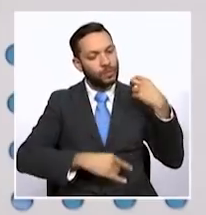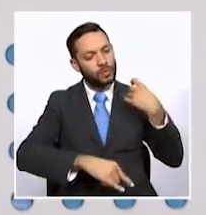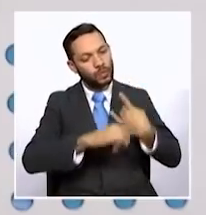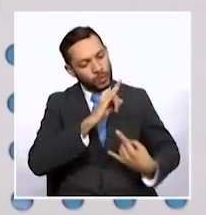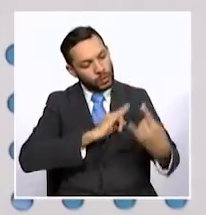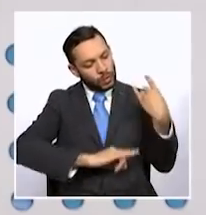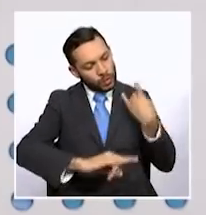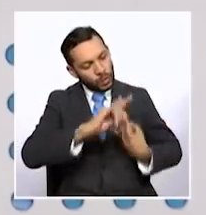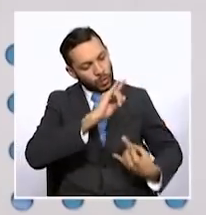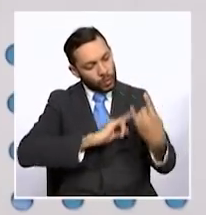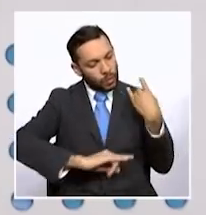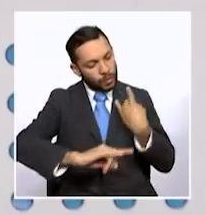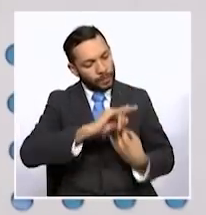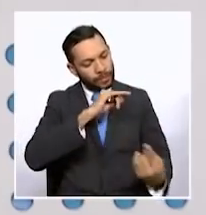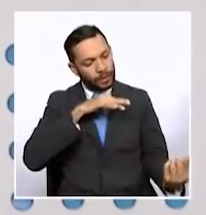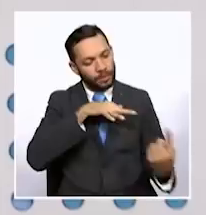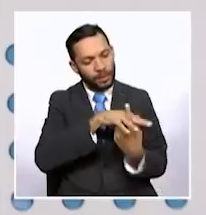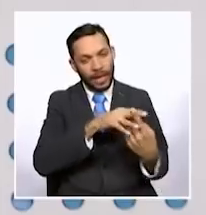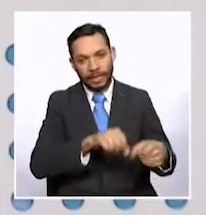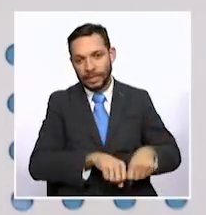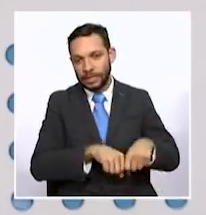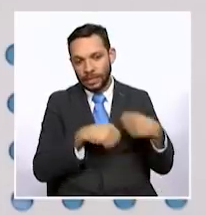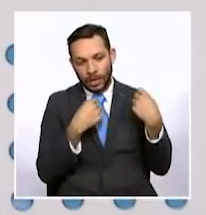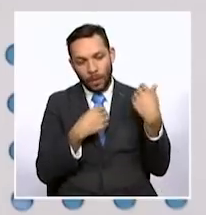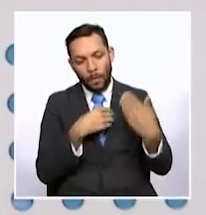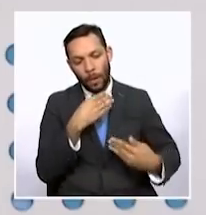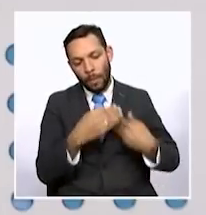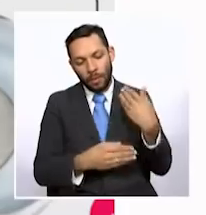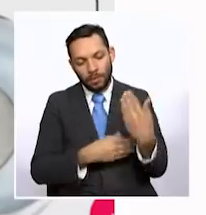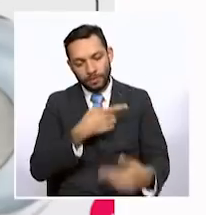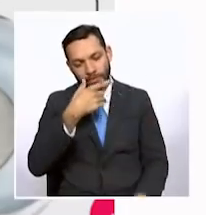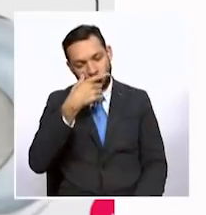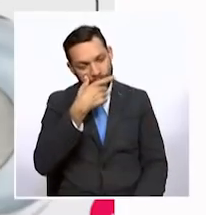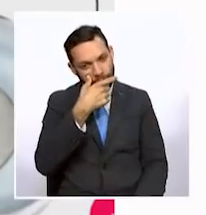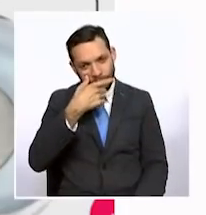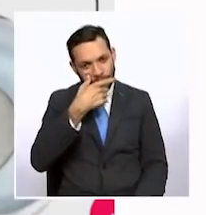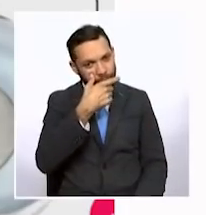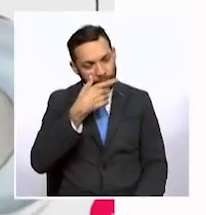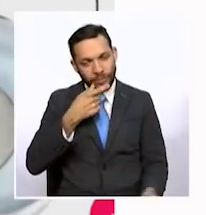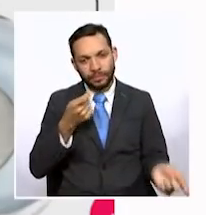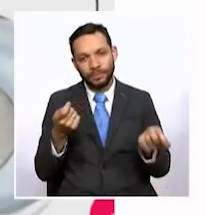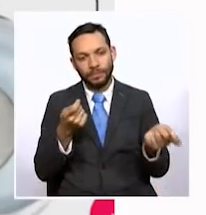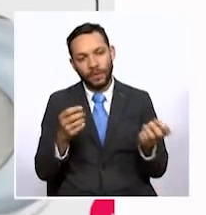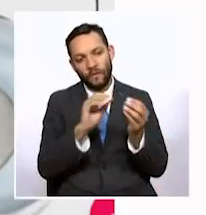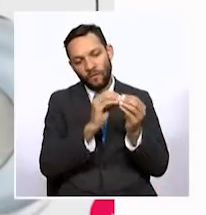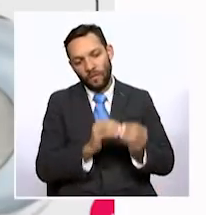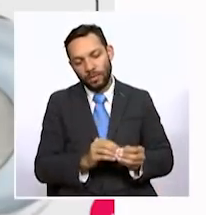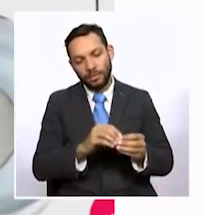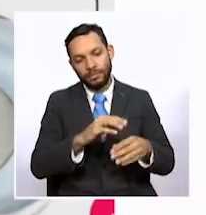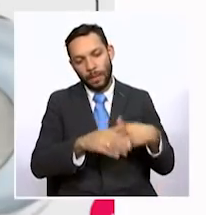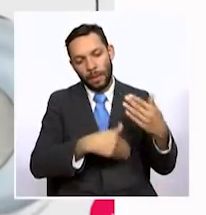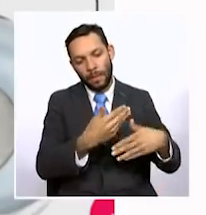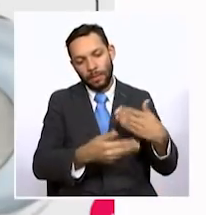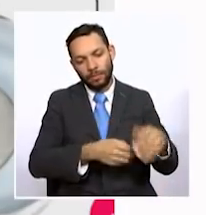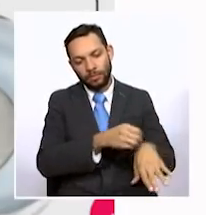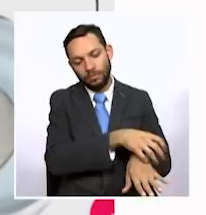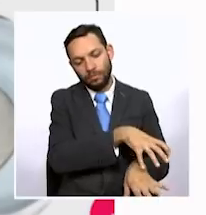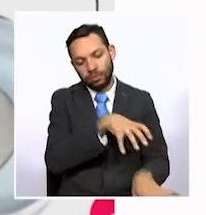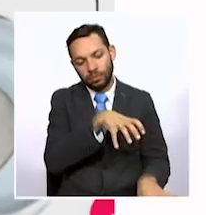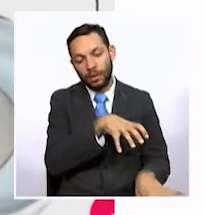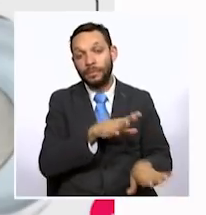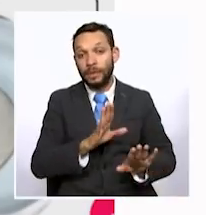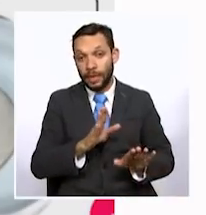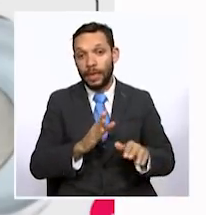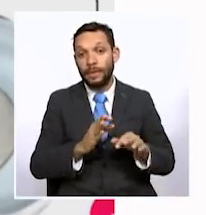ser que le esté generando la inflamación, pero el solo proceso degenerativo articular per se puede generar procesos inflamatorios articulares. Es